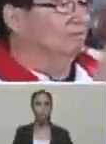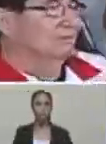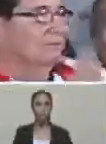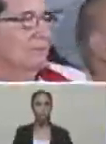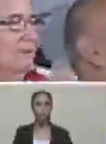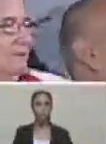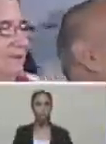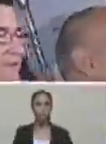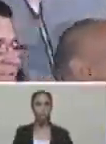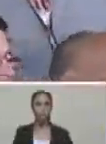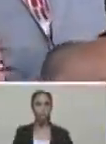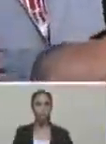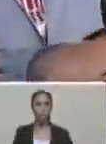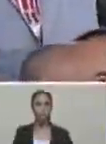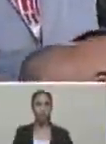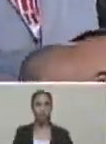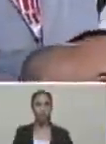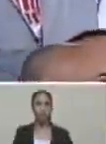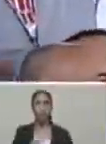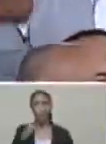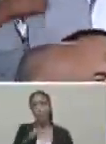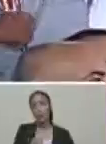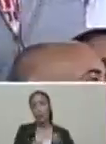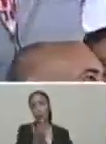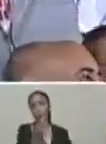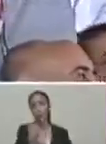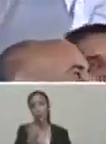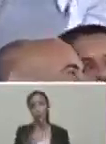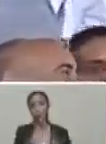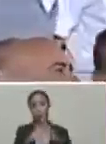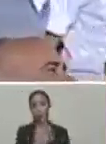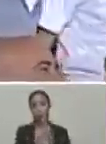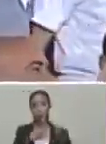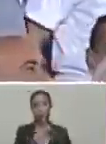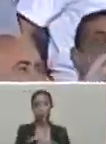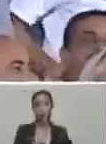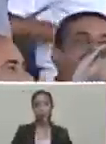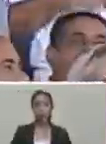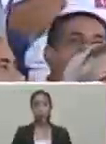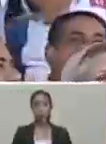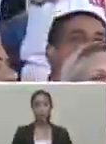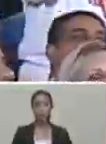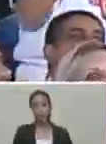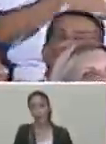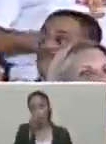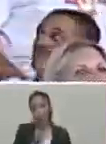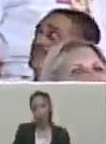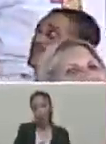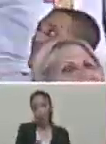Los promotores originarios, fundadores de Barrio Adentro. Vamos a dar un aplauso. ¡Leales siempre!